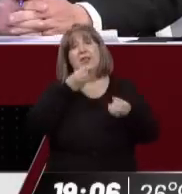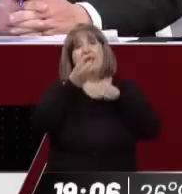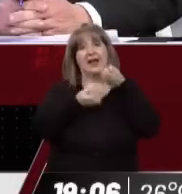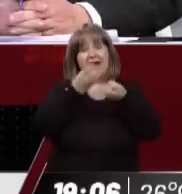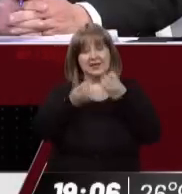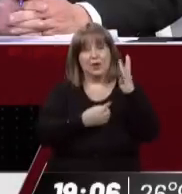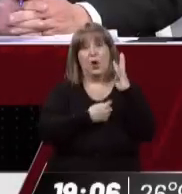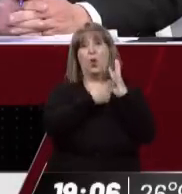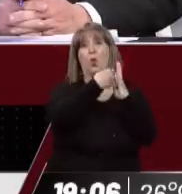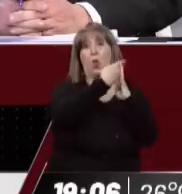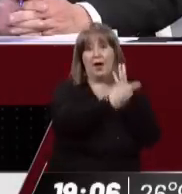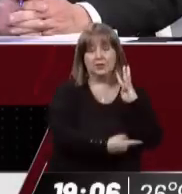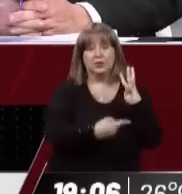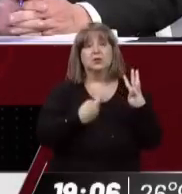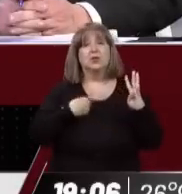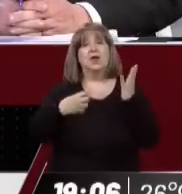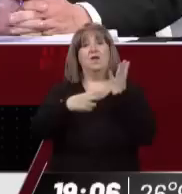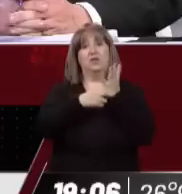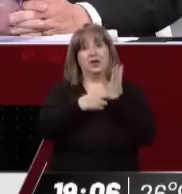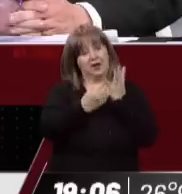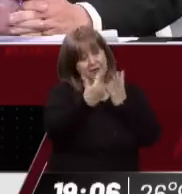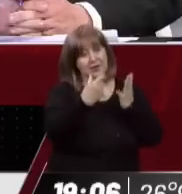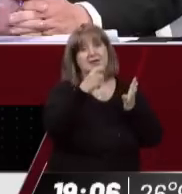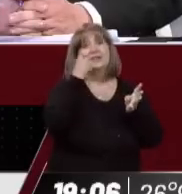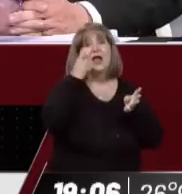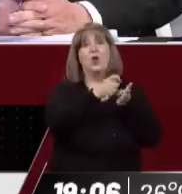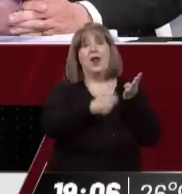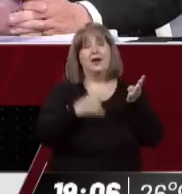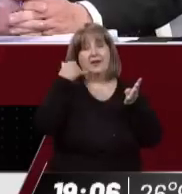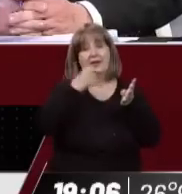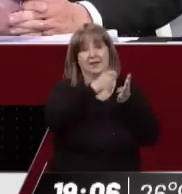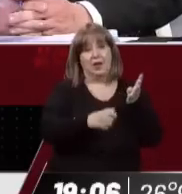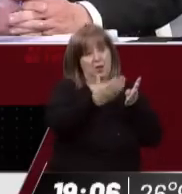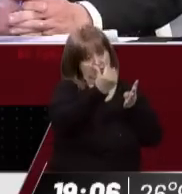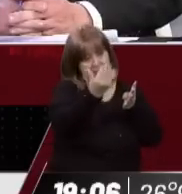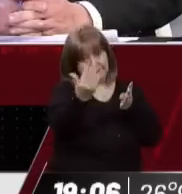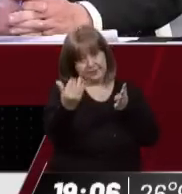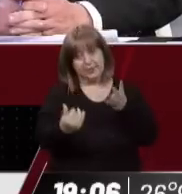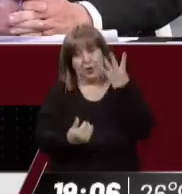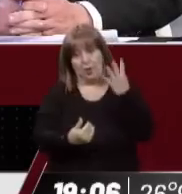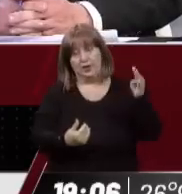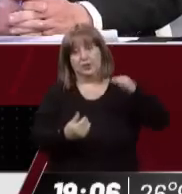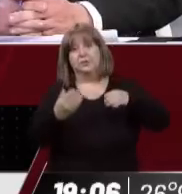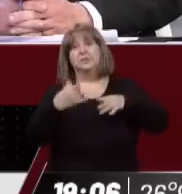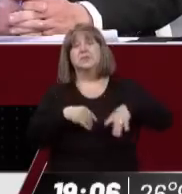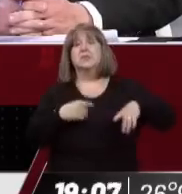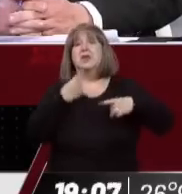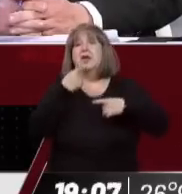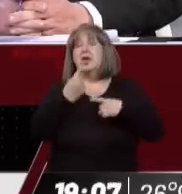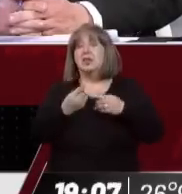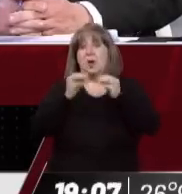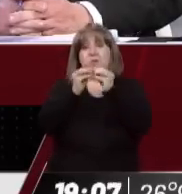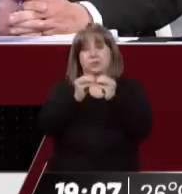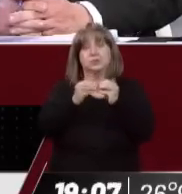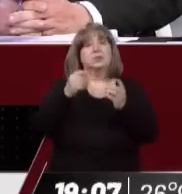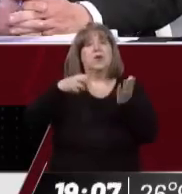cuatro de ellos a los cuales también se les retuvieron sus teléfonos celulares no ha trascendido lo que ellos manifestaron o lo que